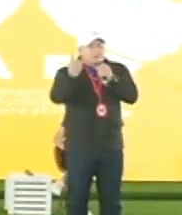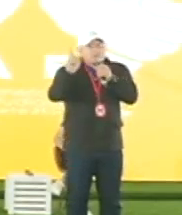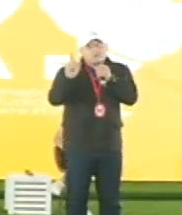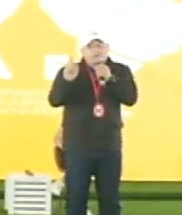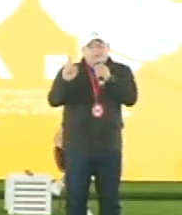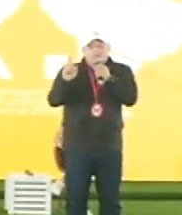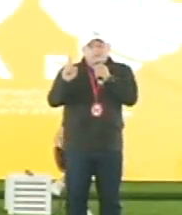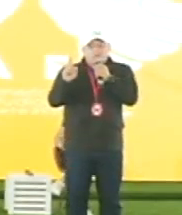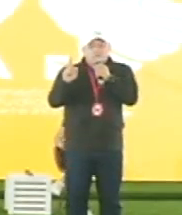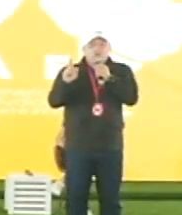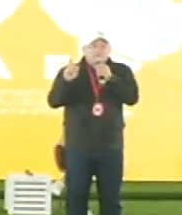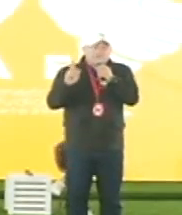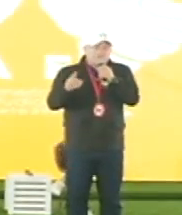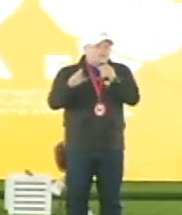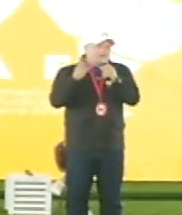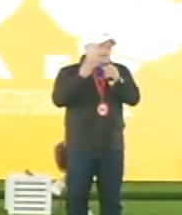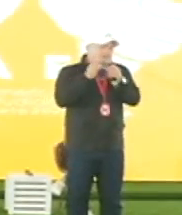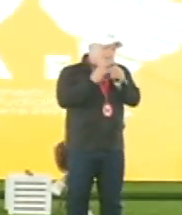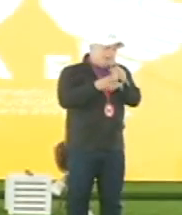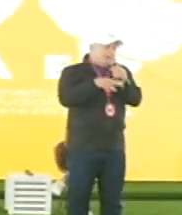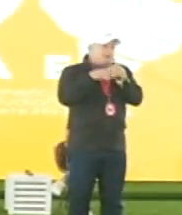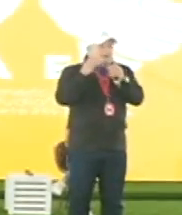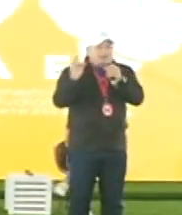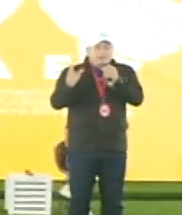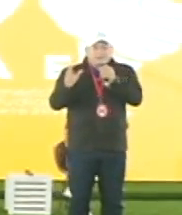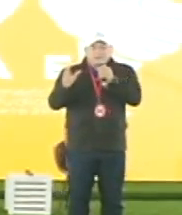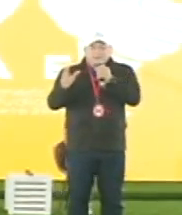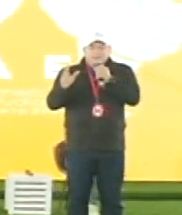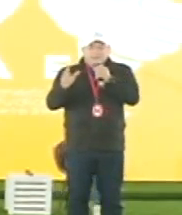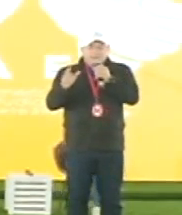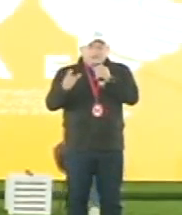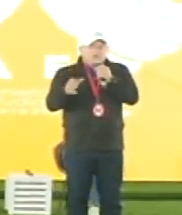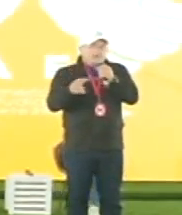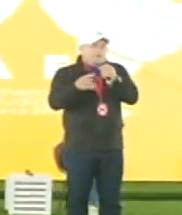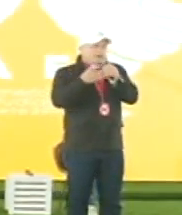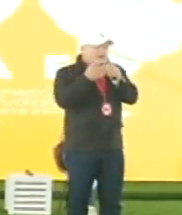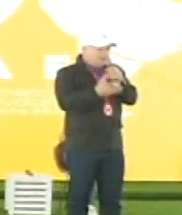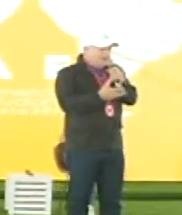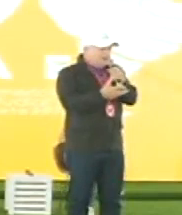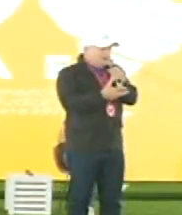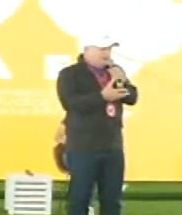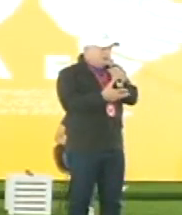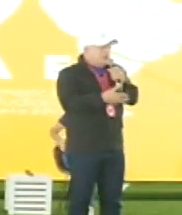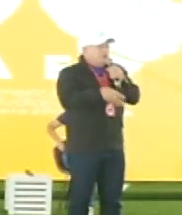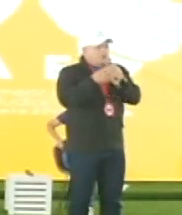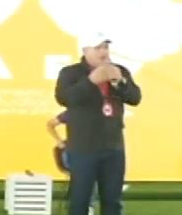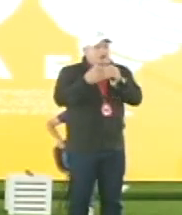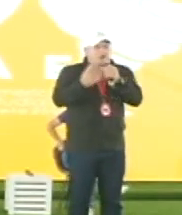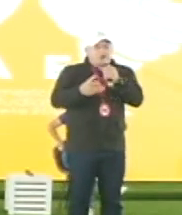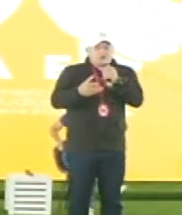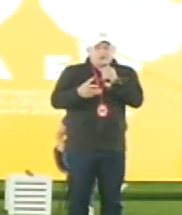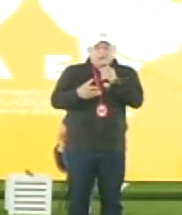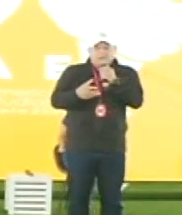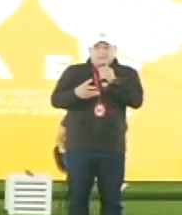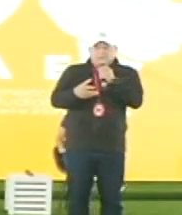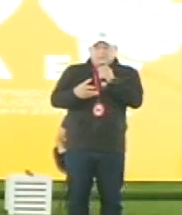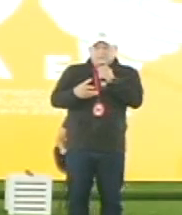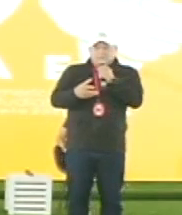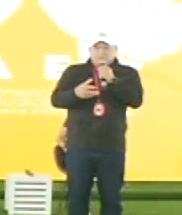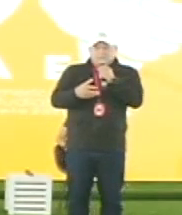Y sin duda, una cosa en Latinoamérica y el Caribe, con Brasil, con un gobierno con